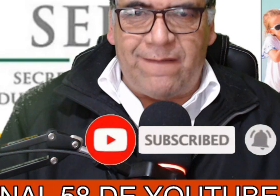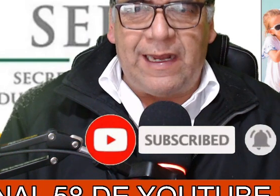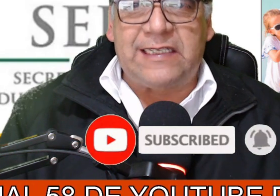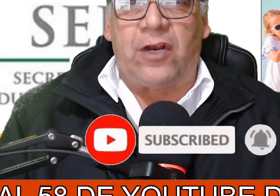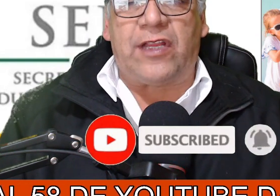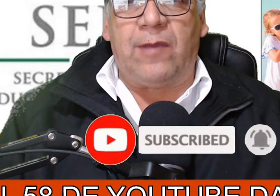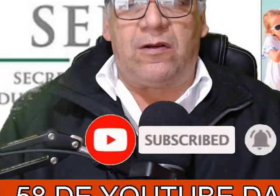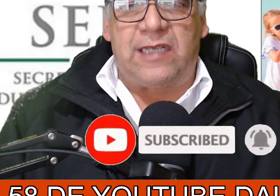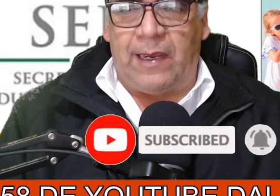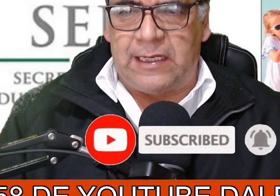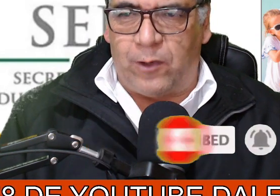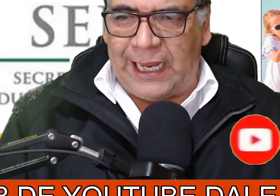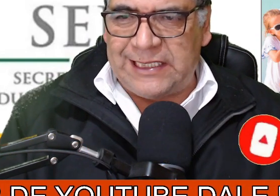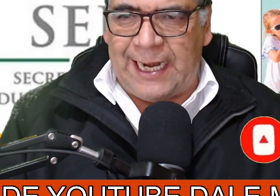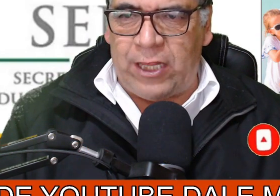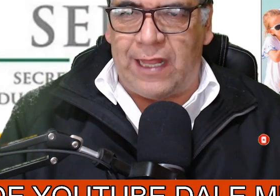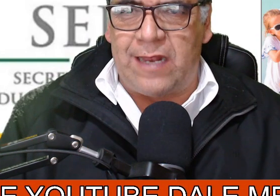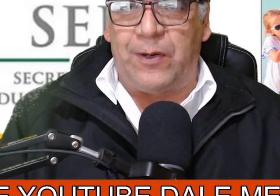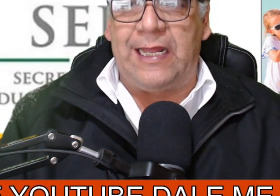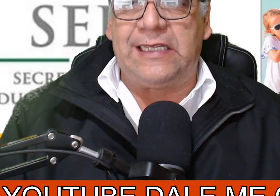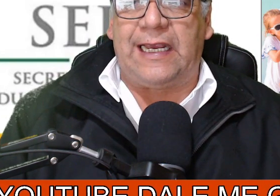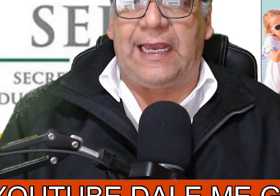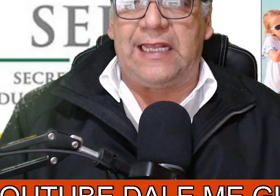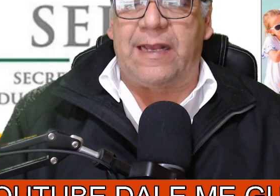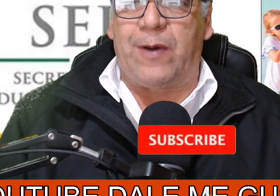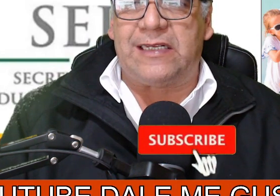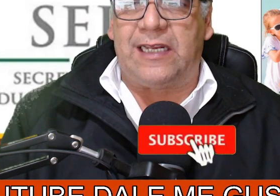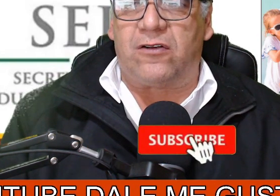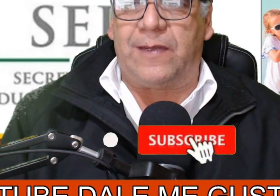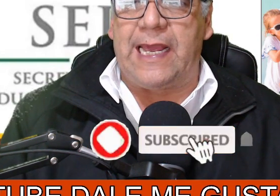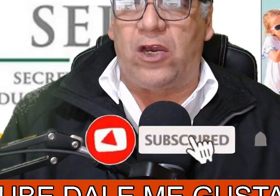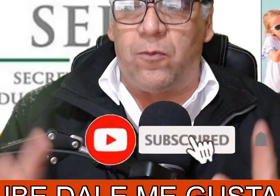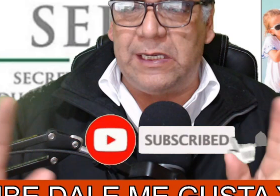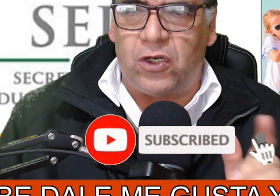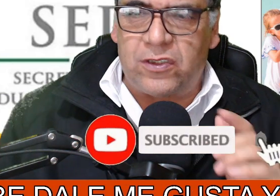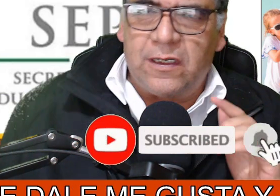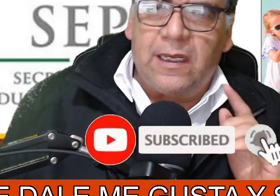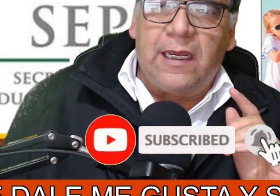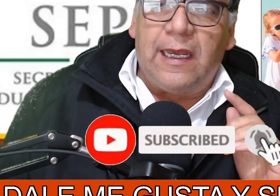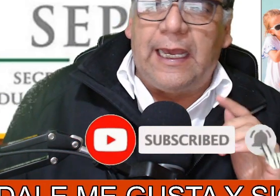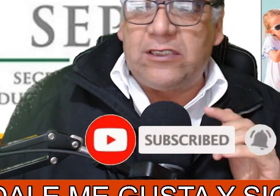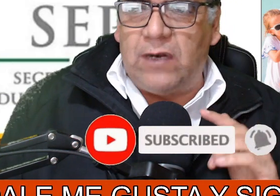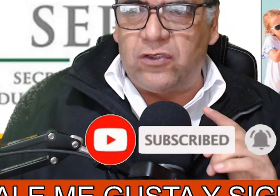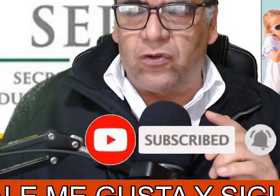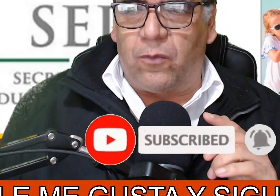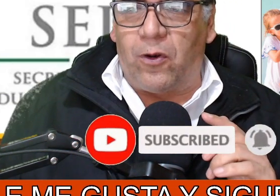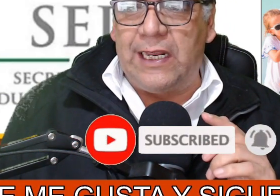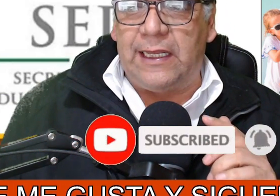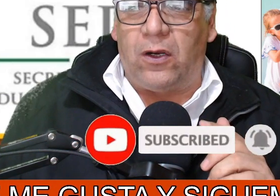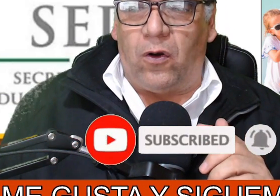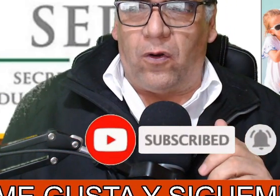Vamos a ver esta nota, amigos y amigas, porque la senadora del PRI dice que desaparecer los fideicomisos es un